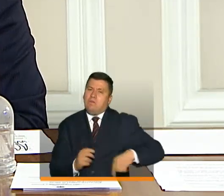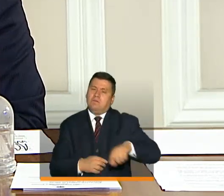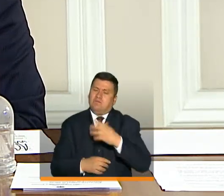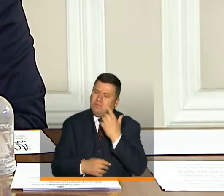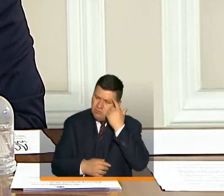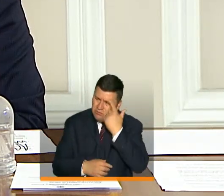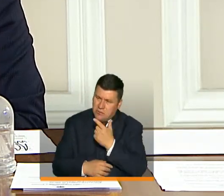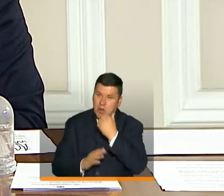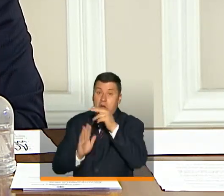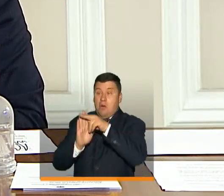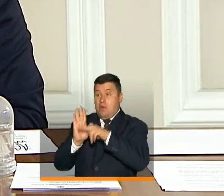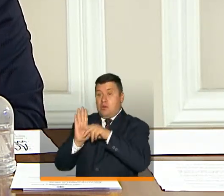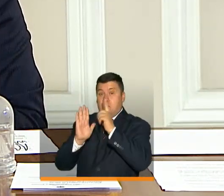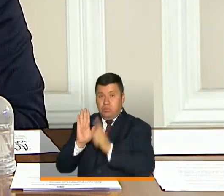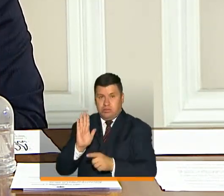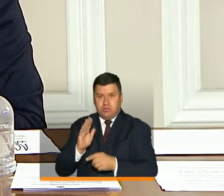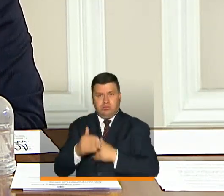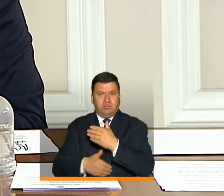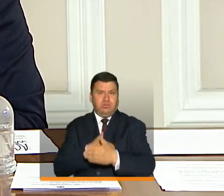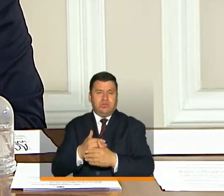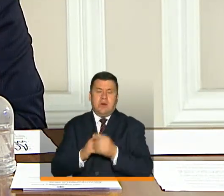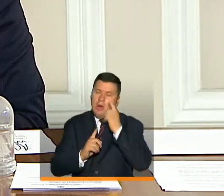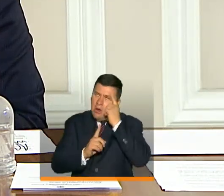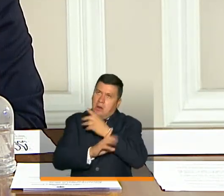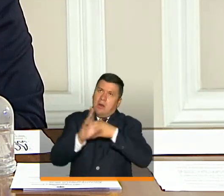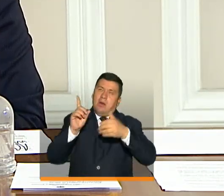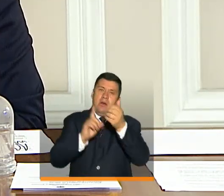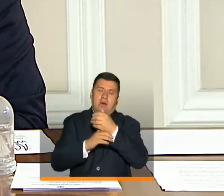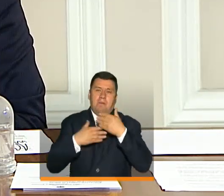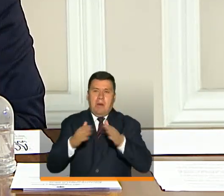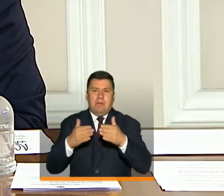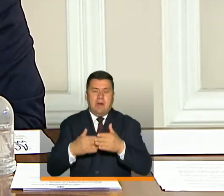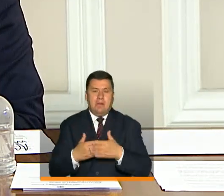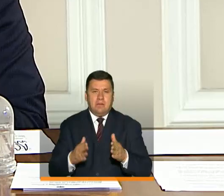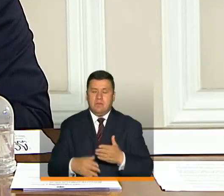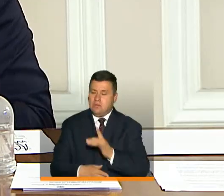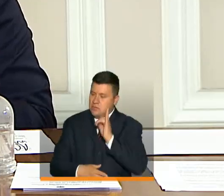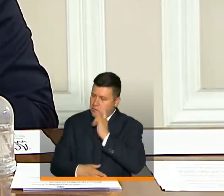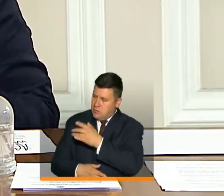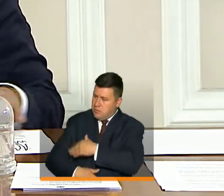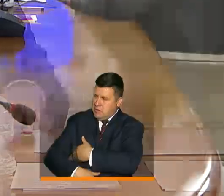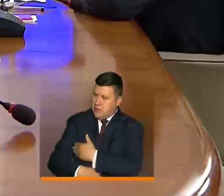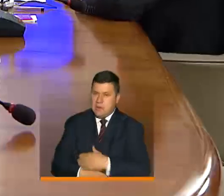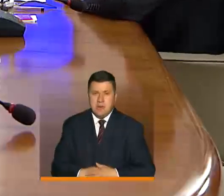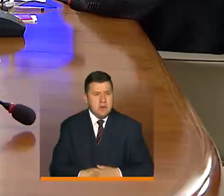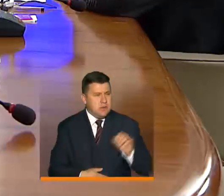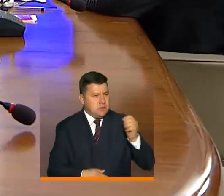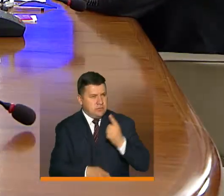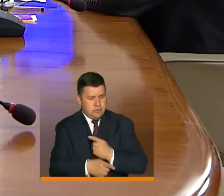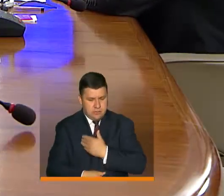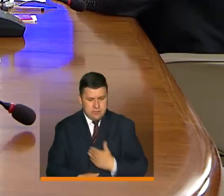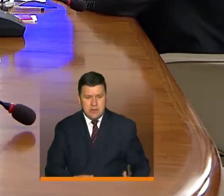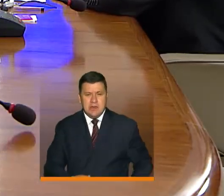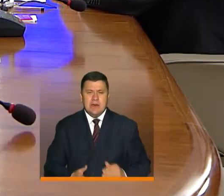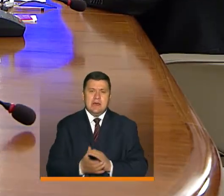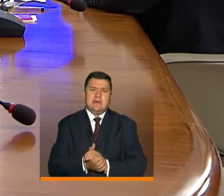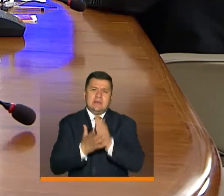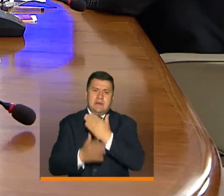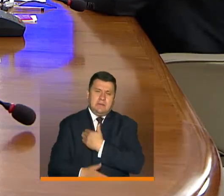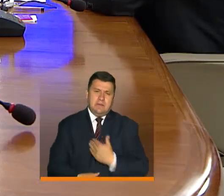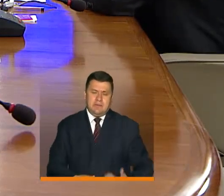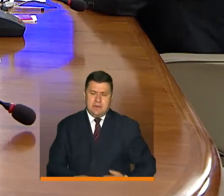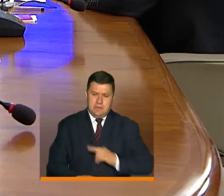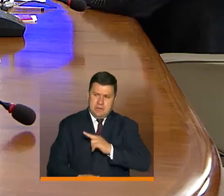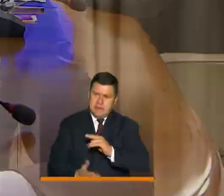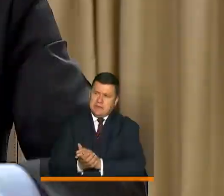con estos protocolos darles esperanza, darles camino y darles viabilidad. Lo escuchamos, ministro. Claro que sí, presidente. Un saludo a usted, un saludo a la